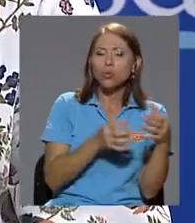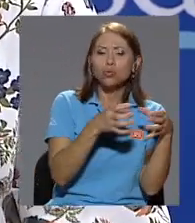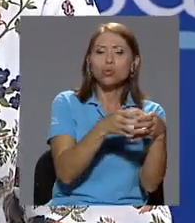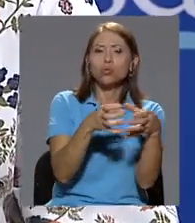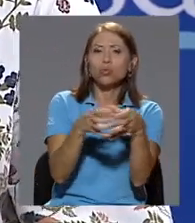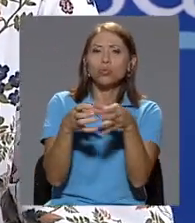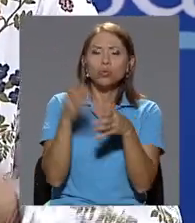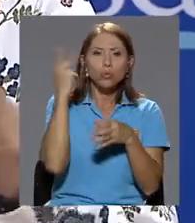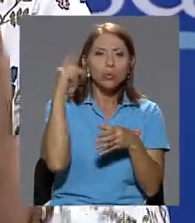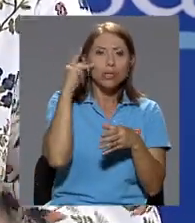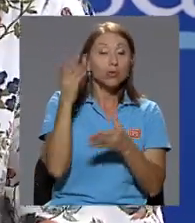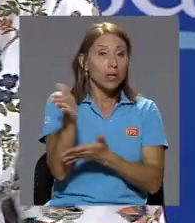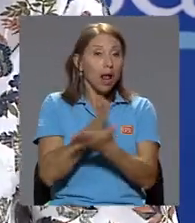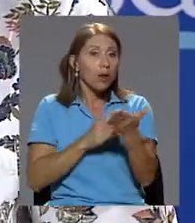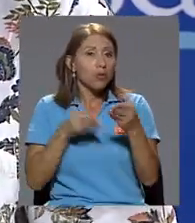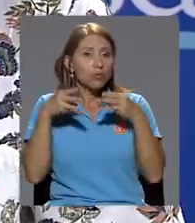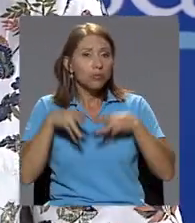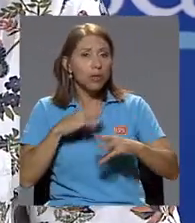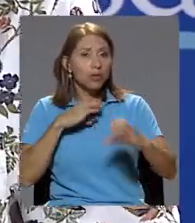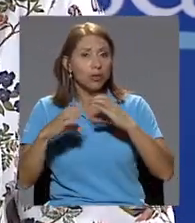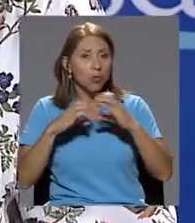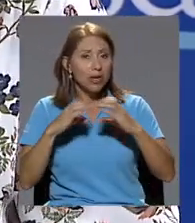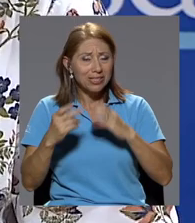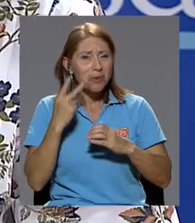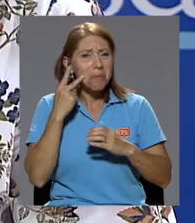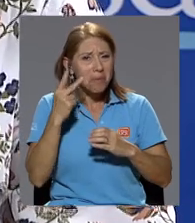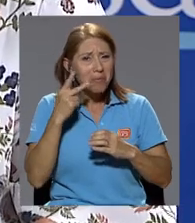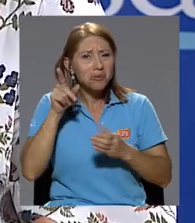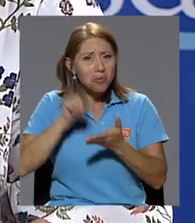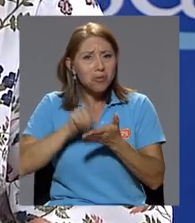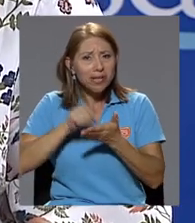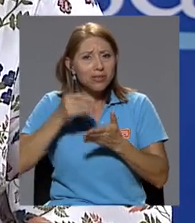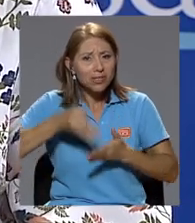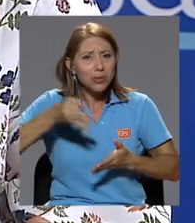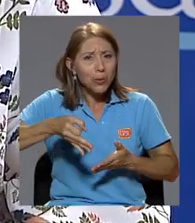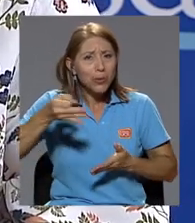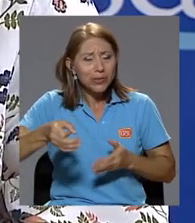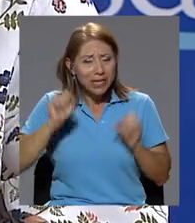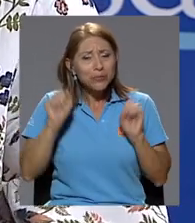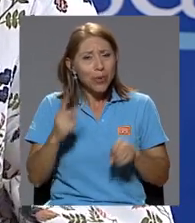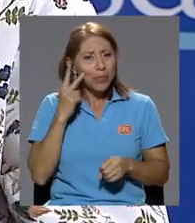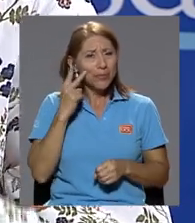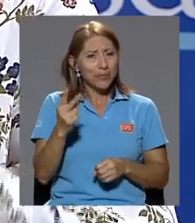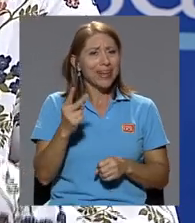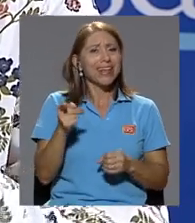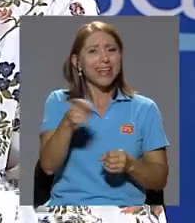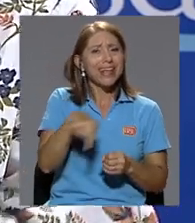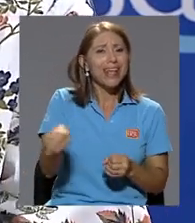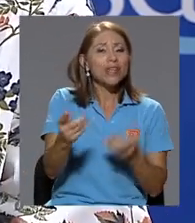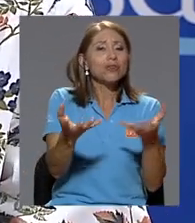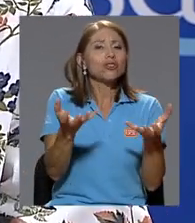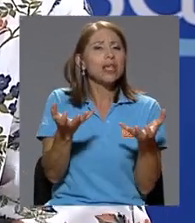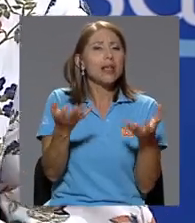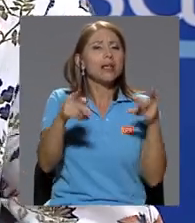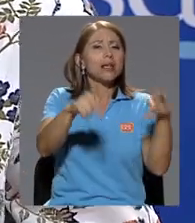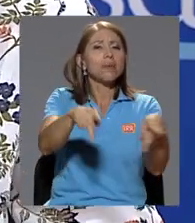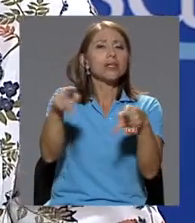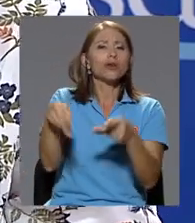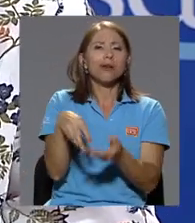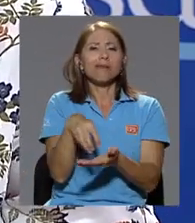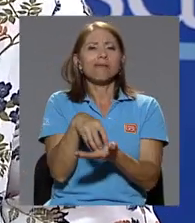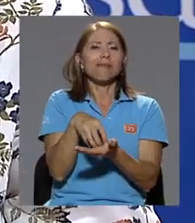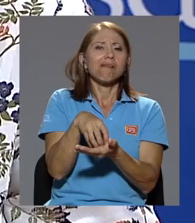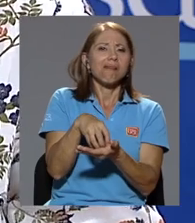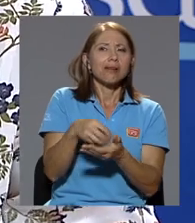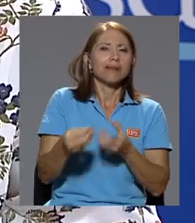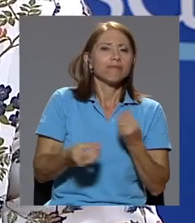algunos medios de comunicación que lo podemos ver todos los días en sus publicaciones y poner en cuestionamiento que se hace